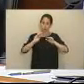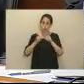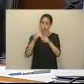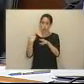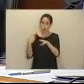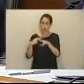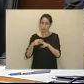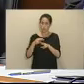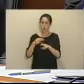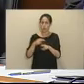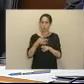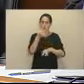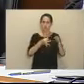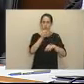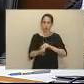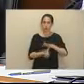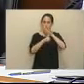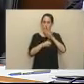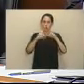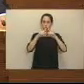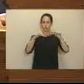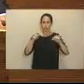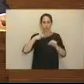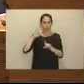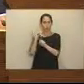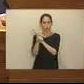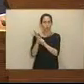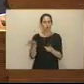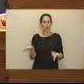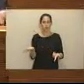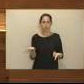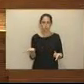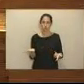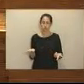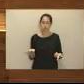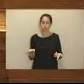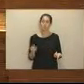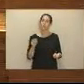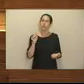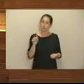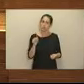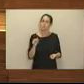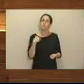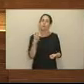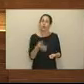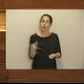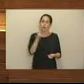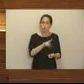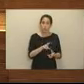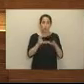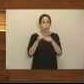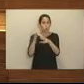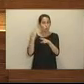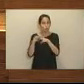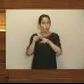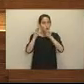condenado por el Tribunal Superior de Justicia de Asturias. Hombre, y esos, vuelvo a decir, afectan a su partido. Yo